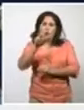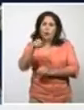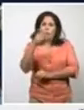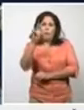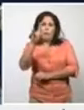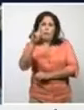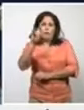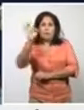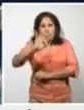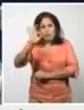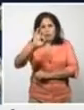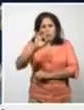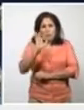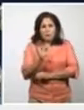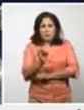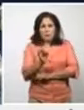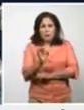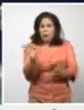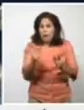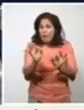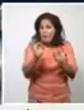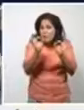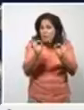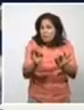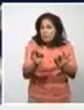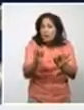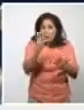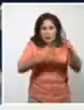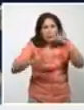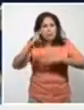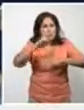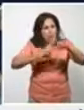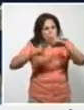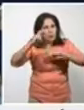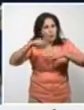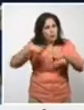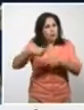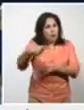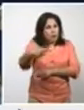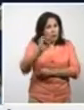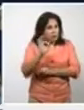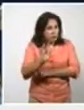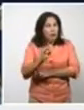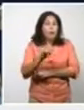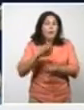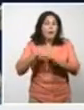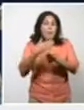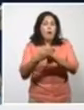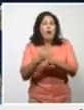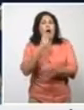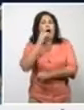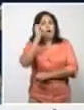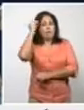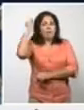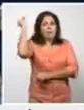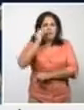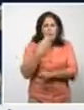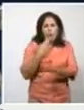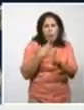3,06% no se ha podido precisar, aunque se investiga y muchas veces se logra detectar esa fuente de